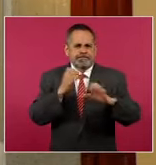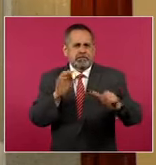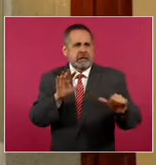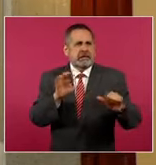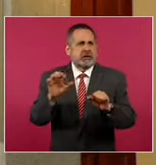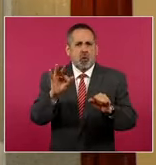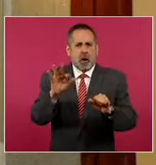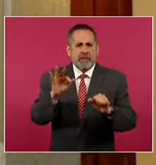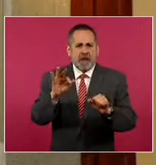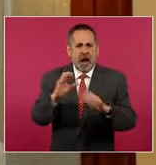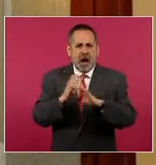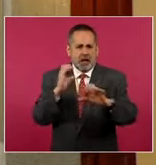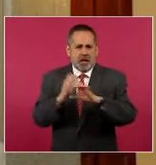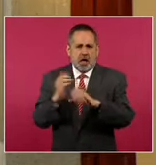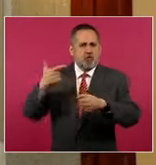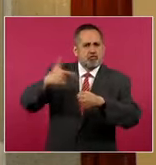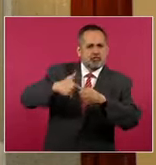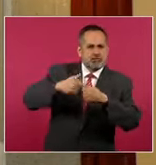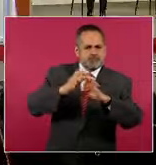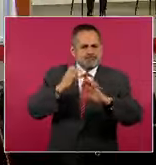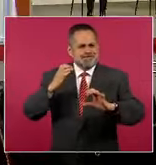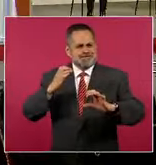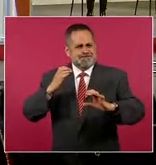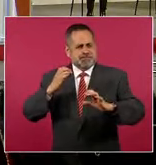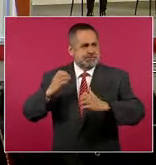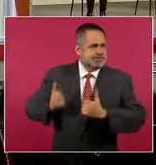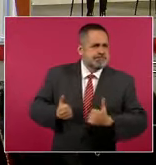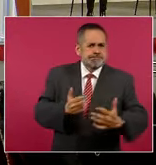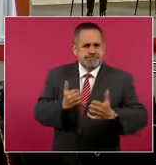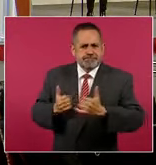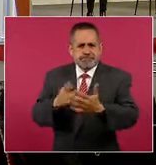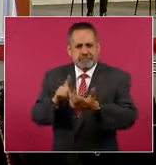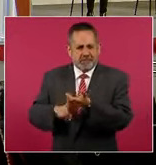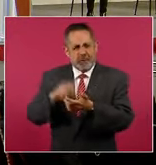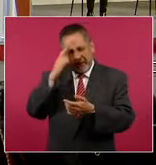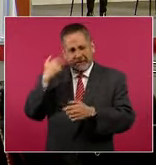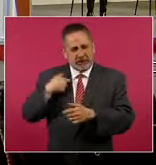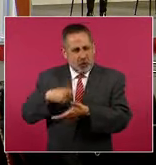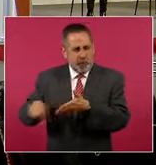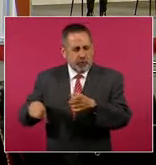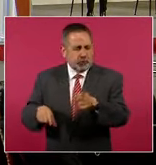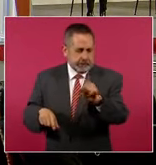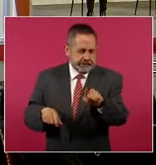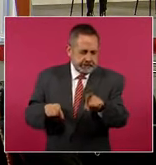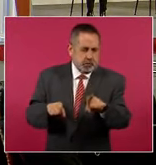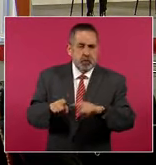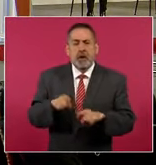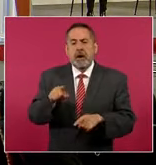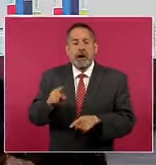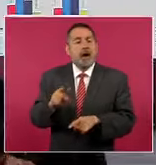640 autotanques que se adquirieron desde el inicio de la administración, hemos podido